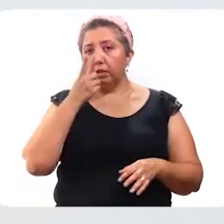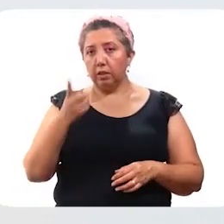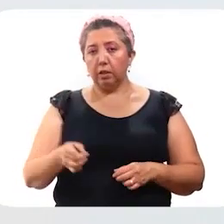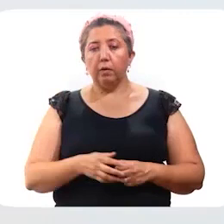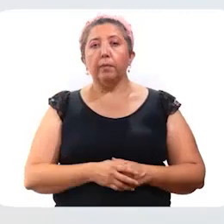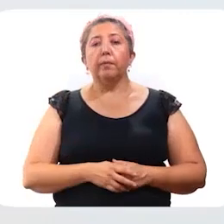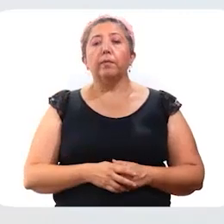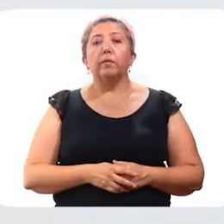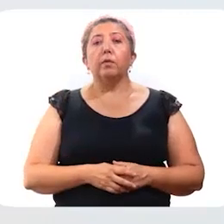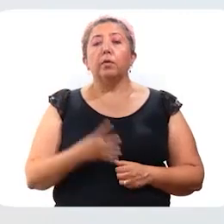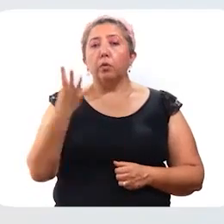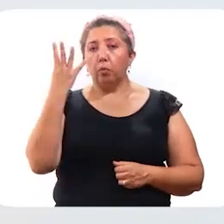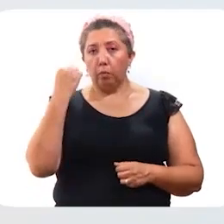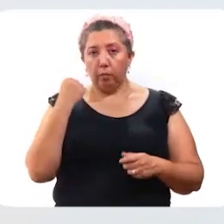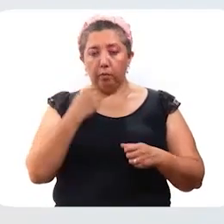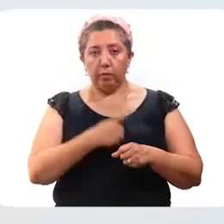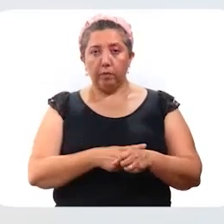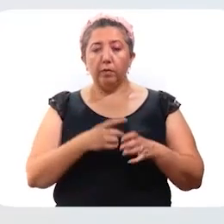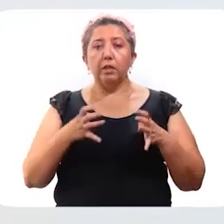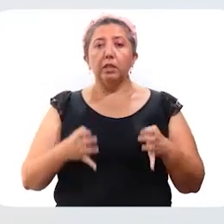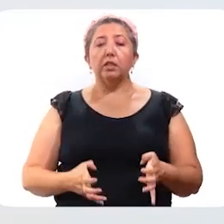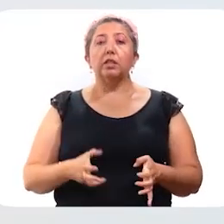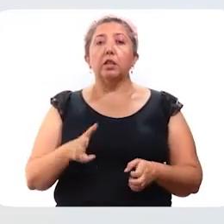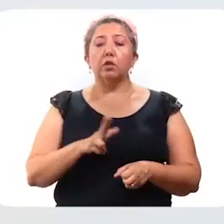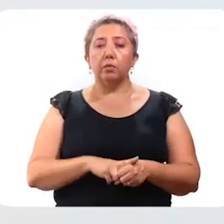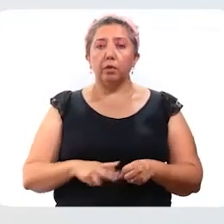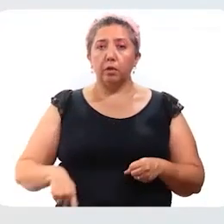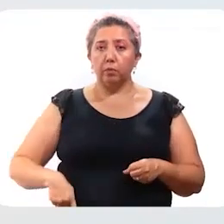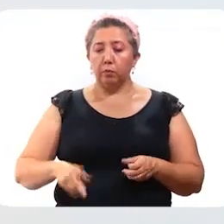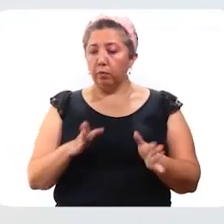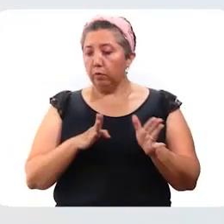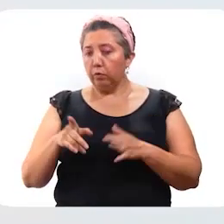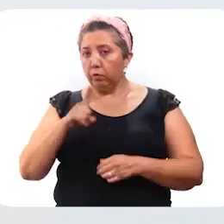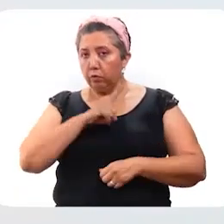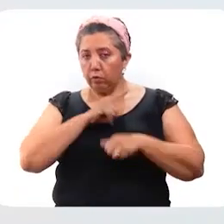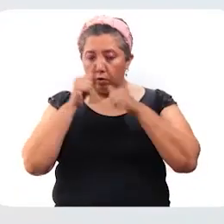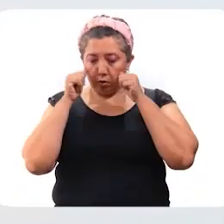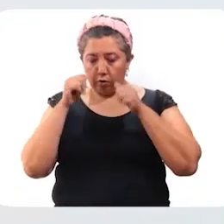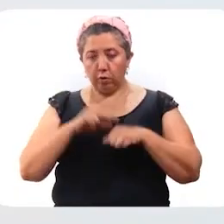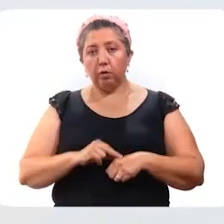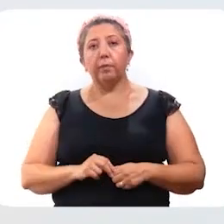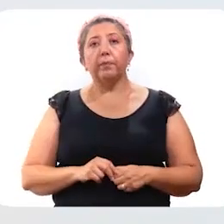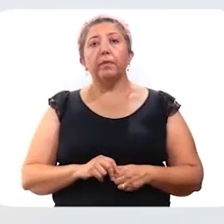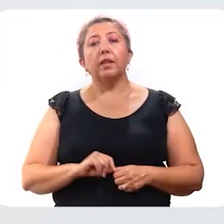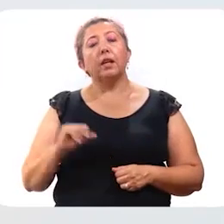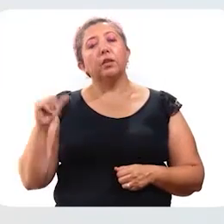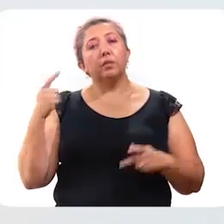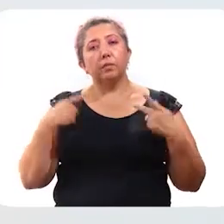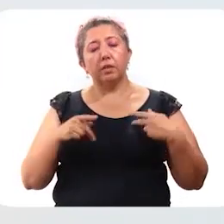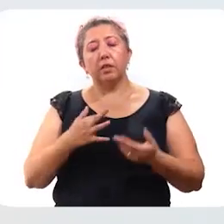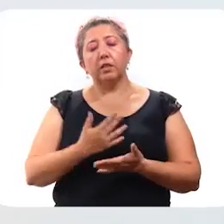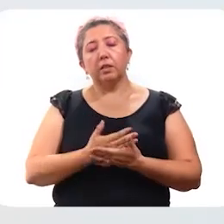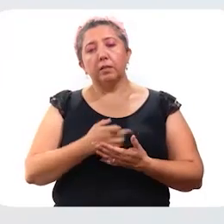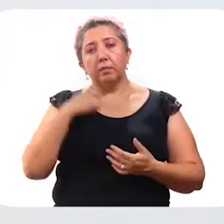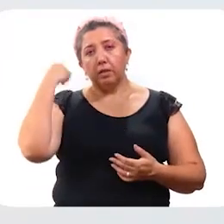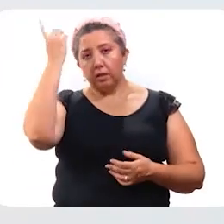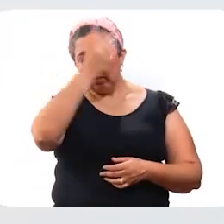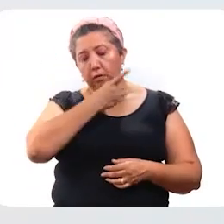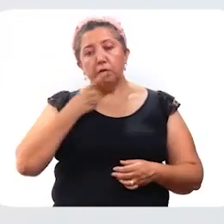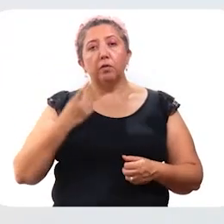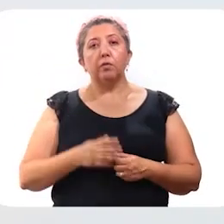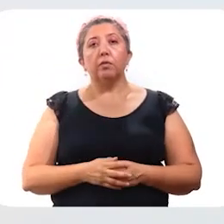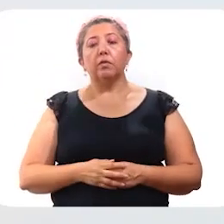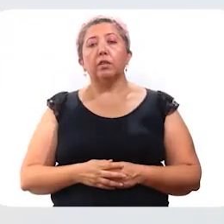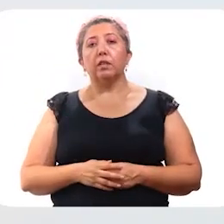ya se mencionó, 9 de los casos positivos están en hospitales públicos y en aislamiento total. Hay otros pacientes a la espera